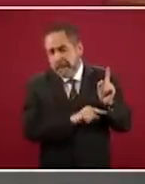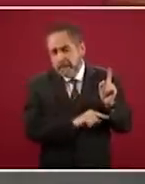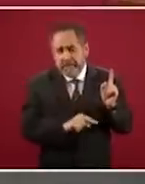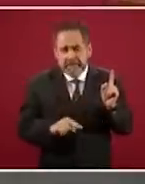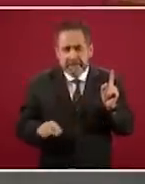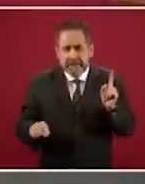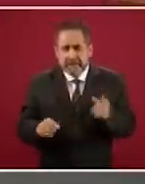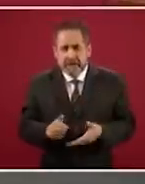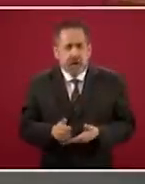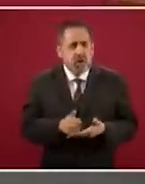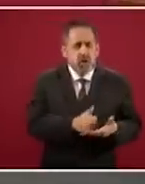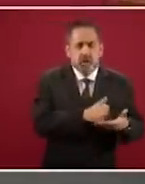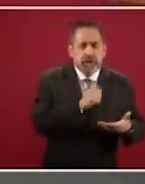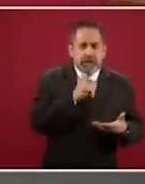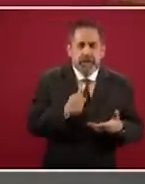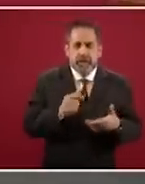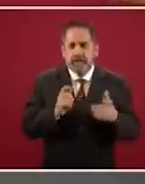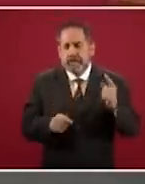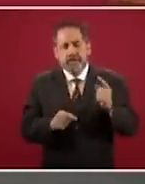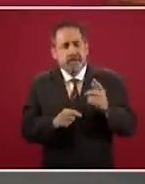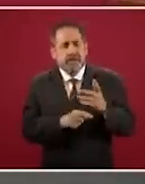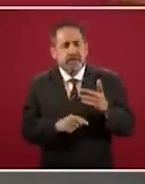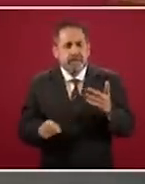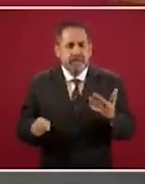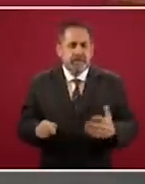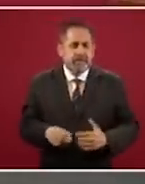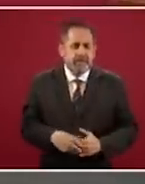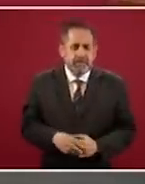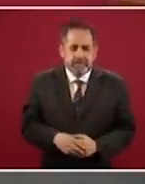no les ayudan, son